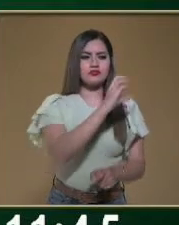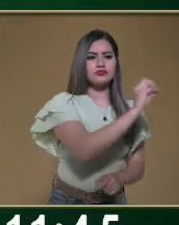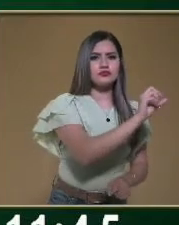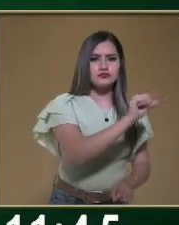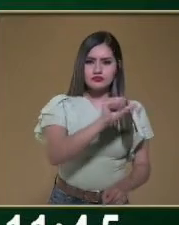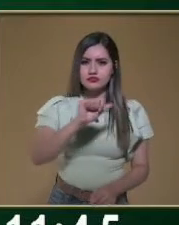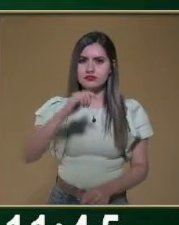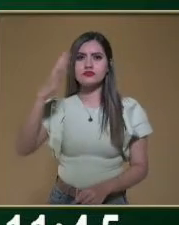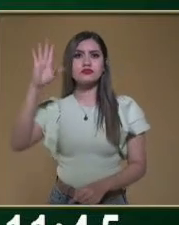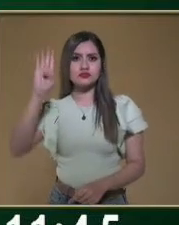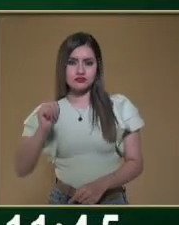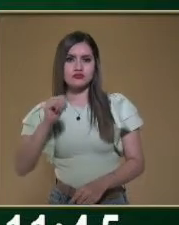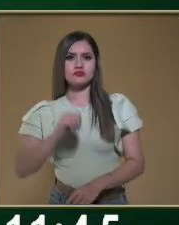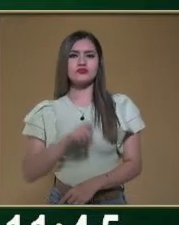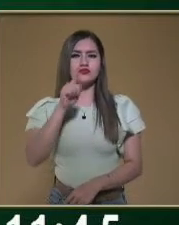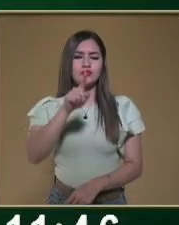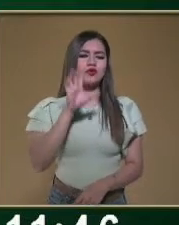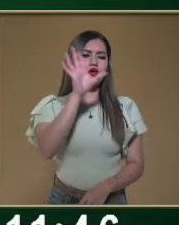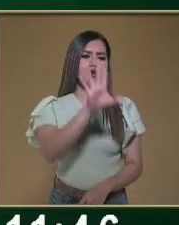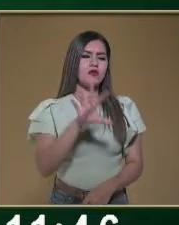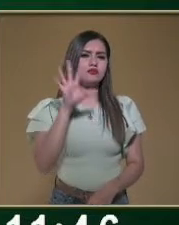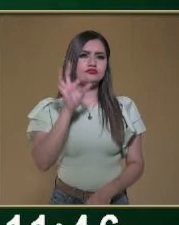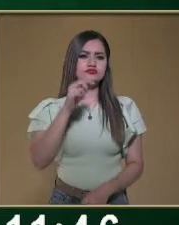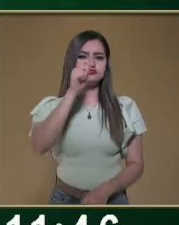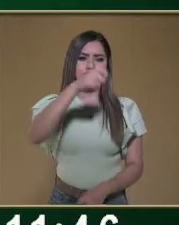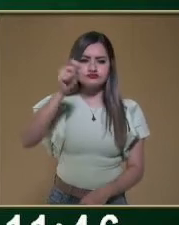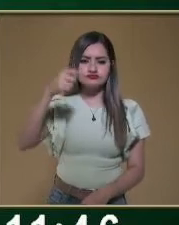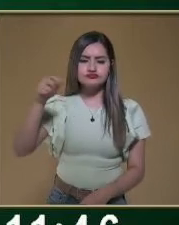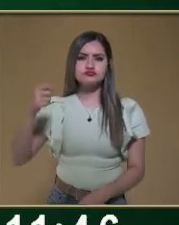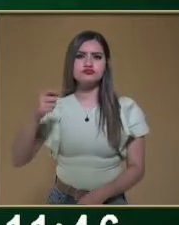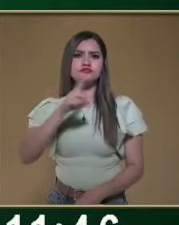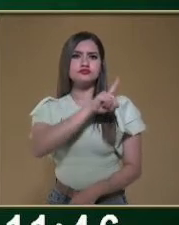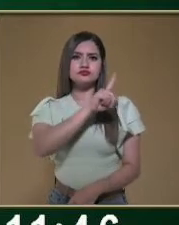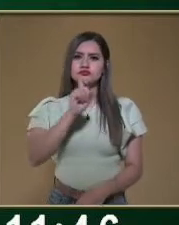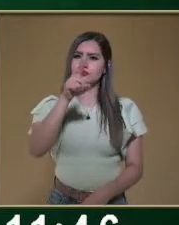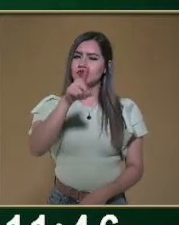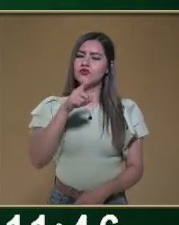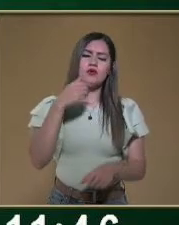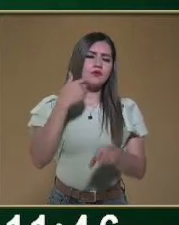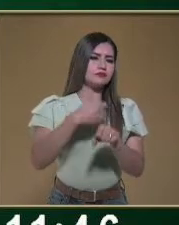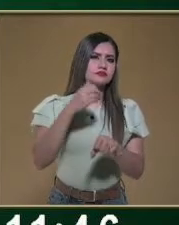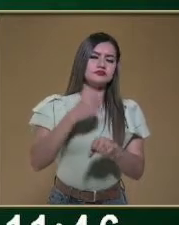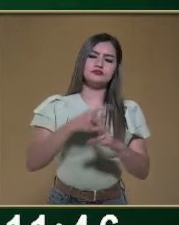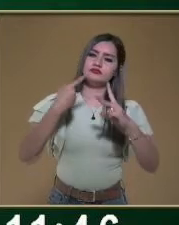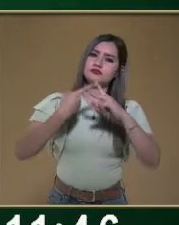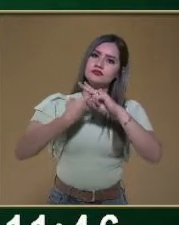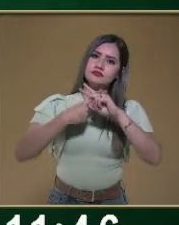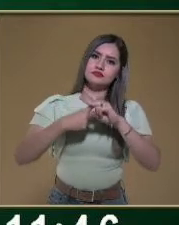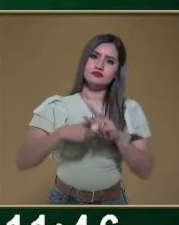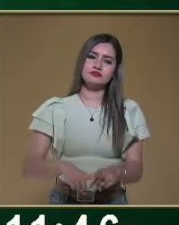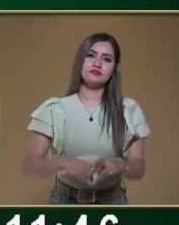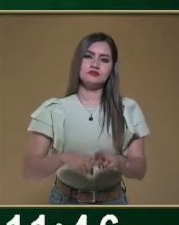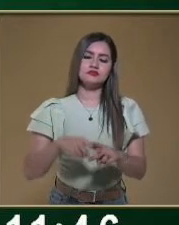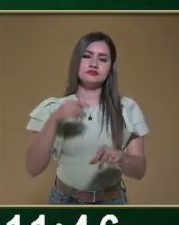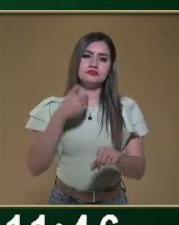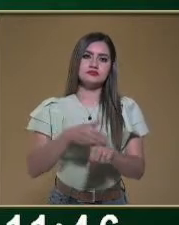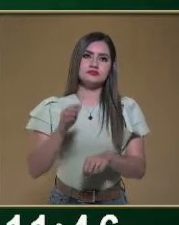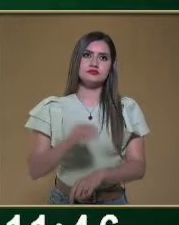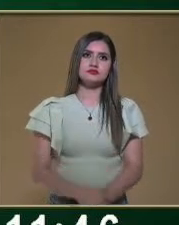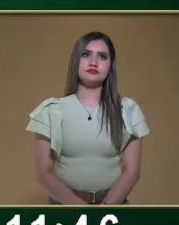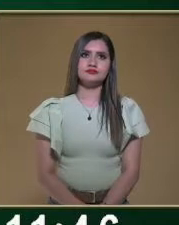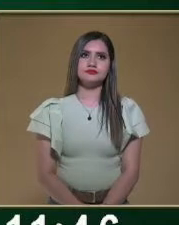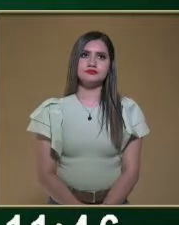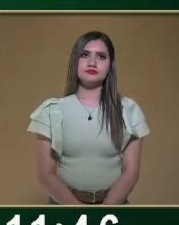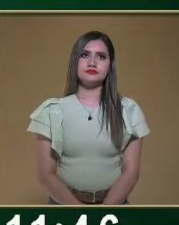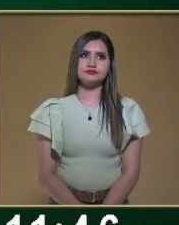y que marcara en el tablero del 100 todos los números que inician en este número.